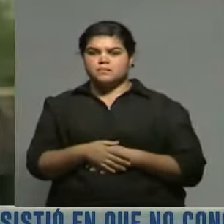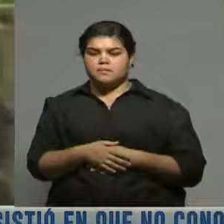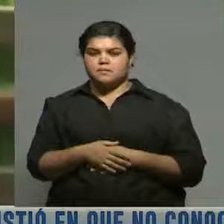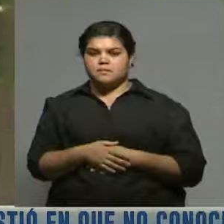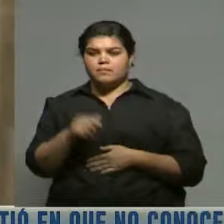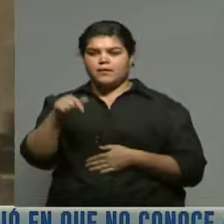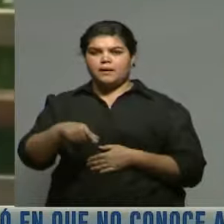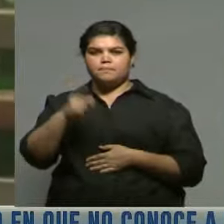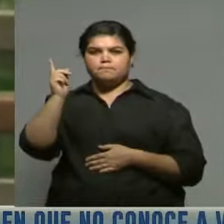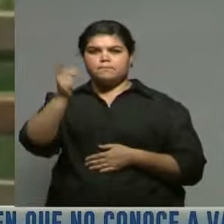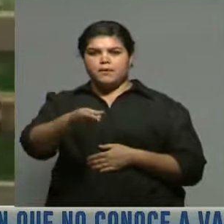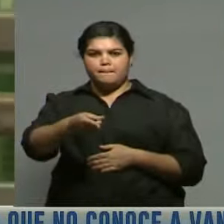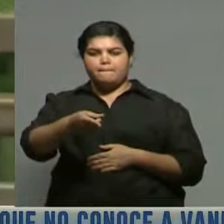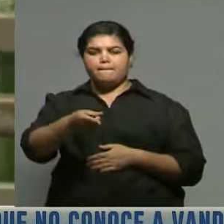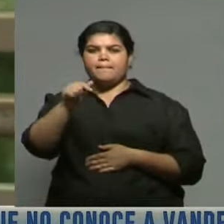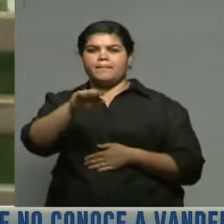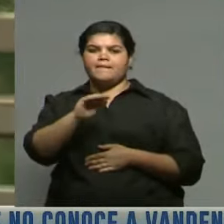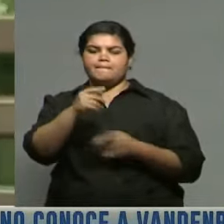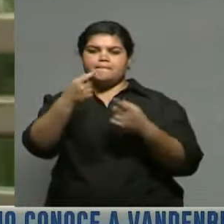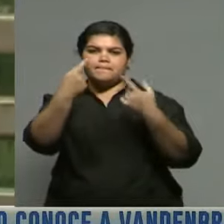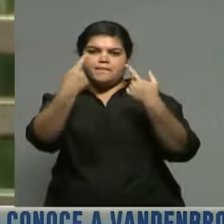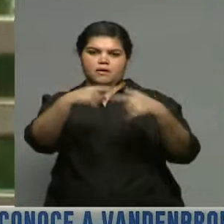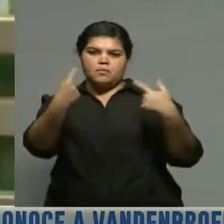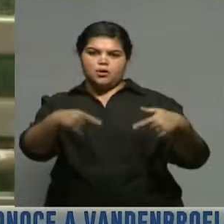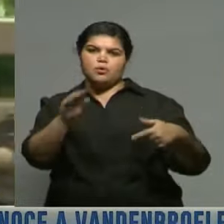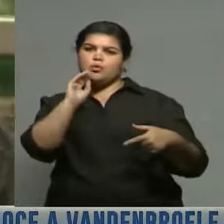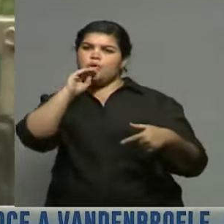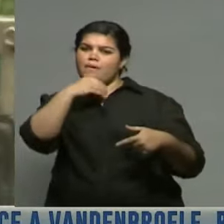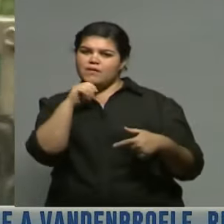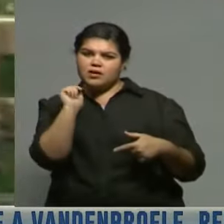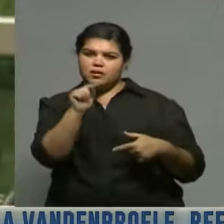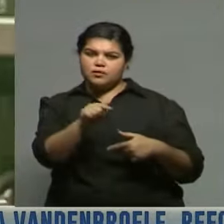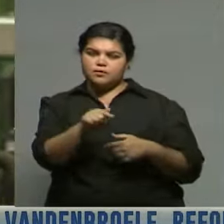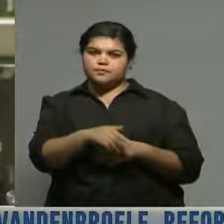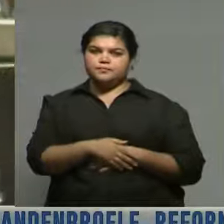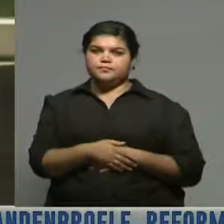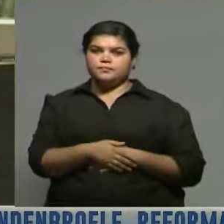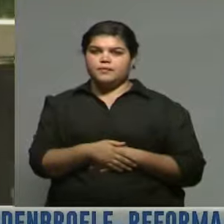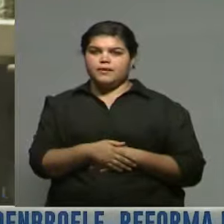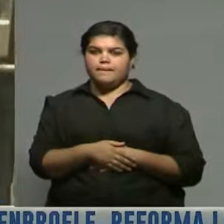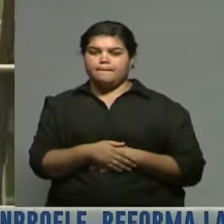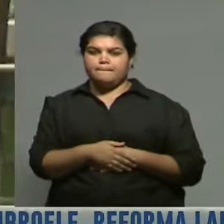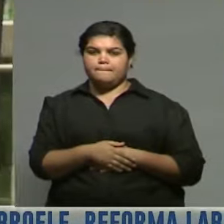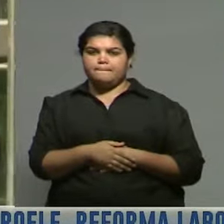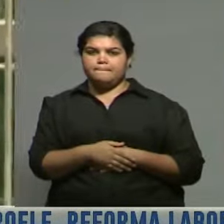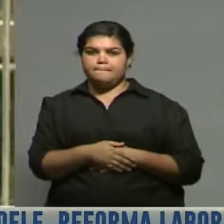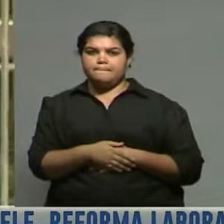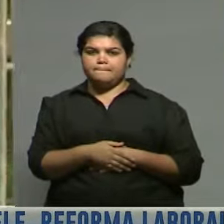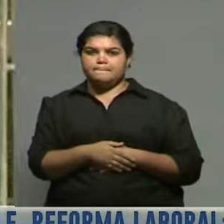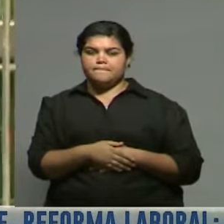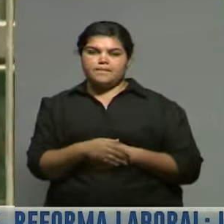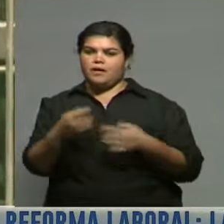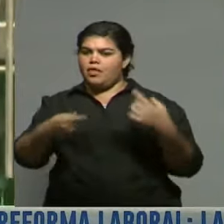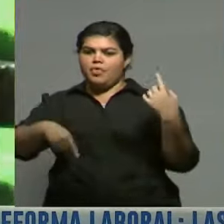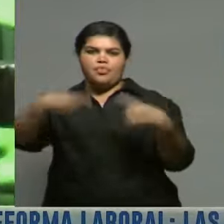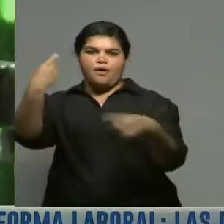imponer un gravamen a un producto llamado vino, que después explicaré que somos muy diferentes a